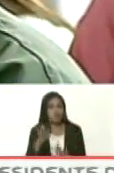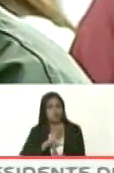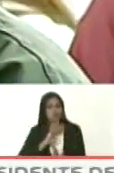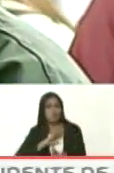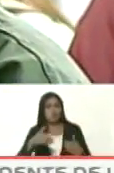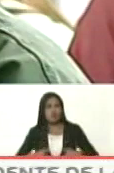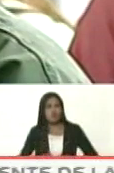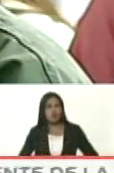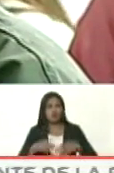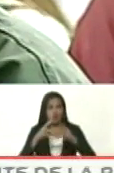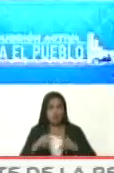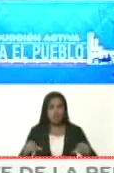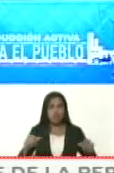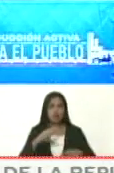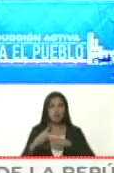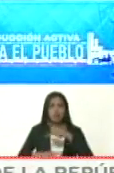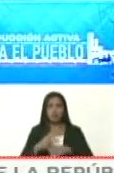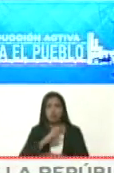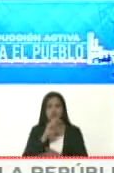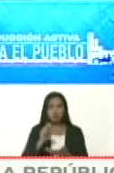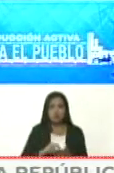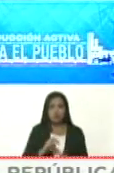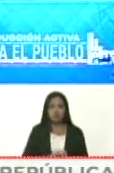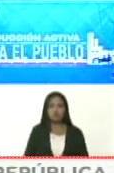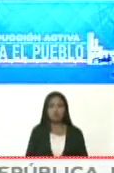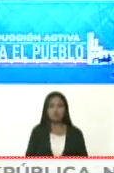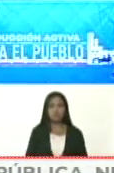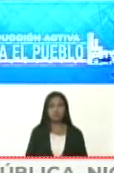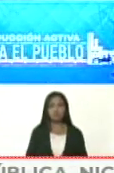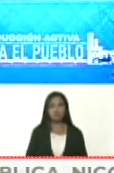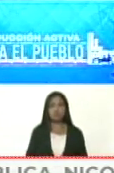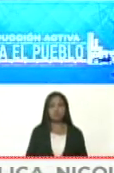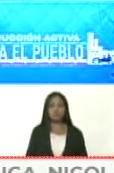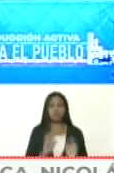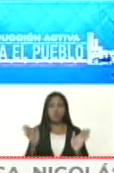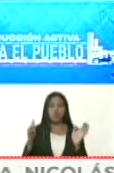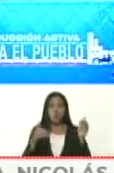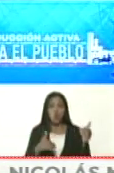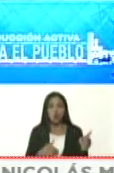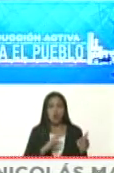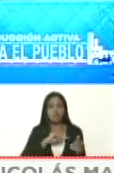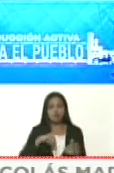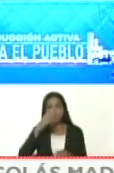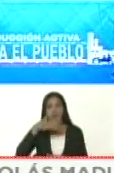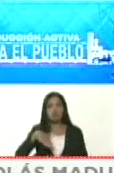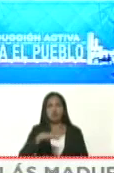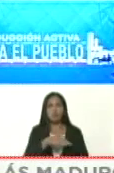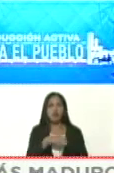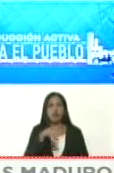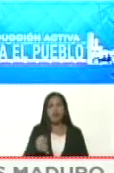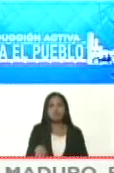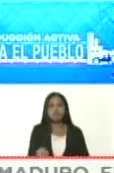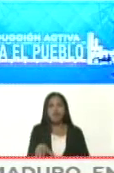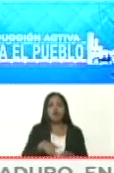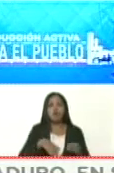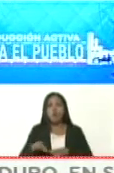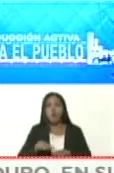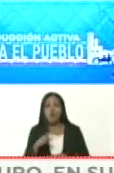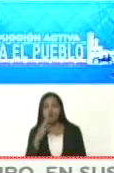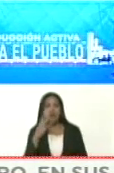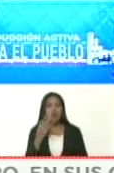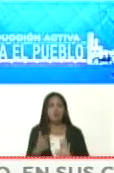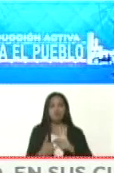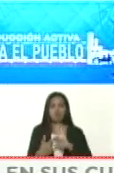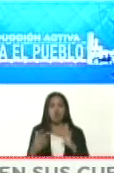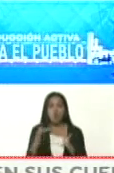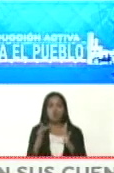nuestra tierra, con la producción nacional, los CLAT para nuestro pueblo. El estado Cojedes es un ejemplo. Le voy a dar el